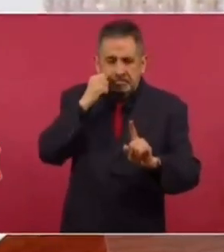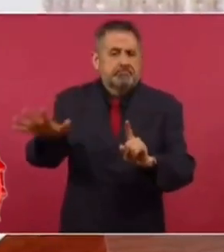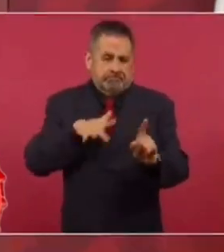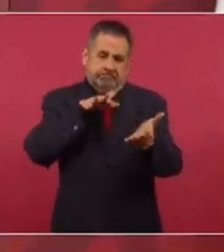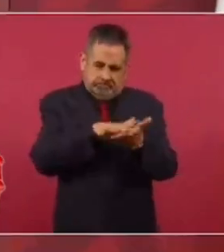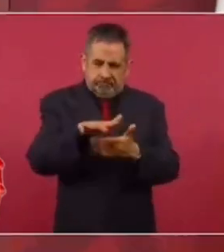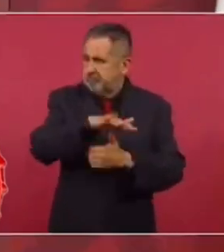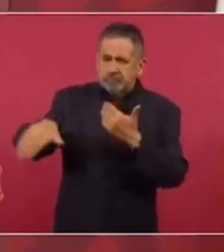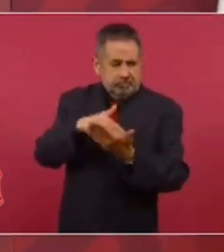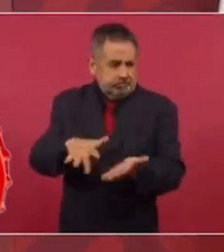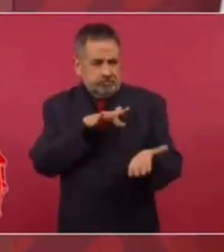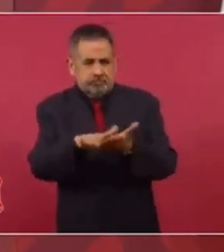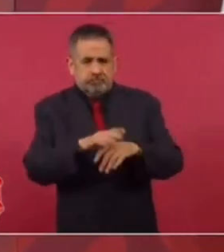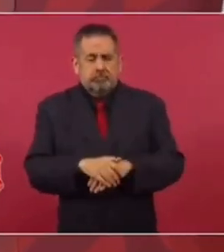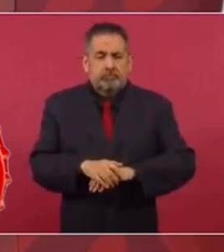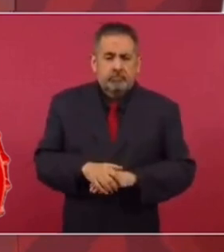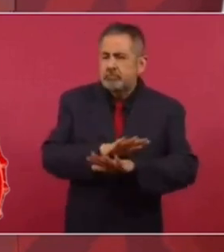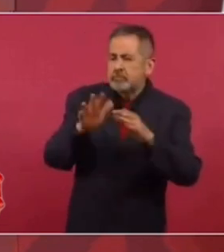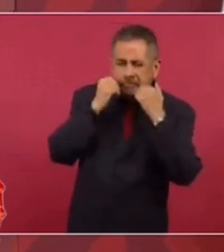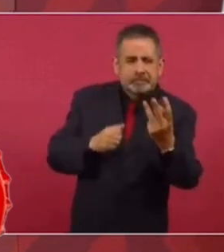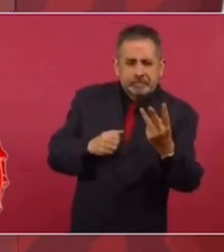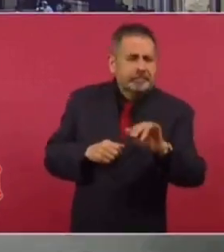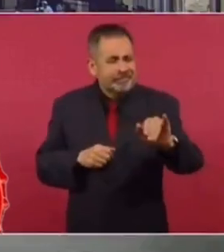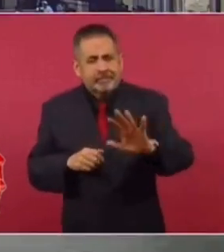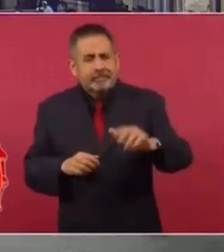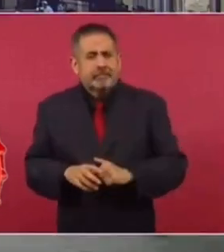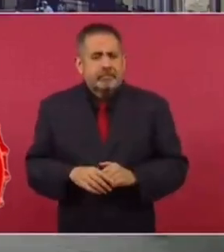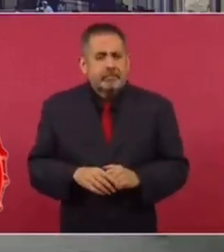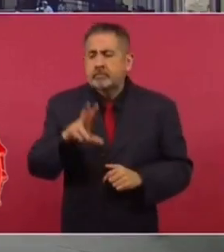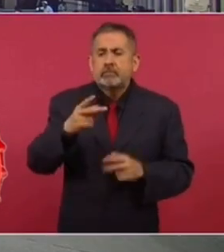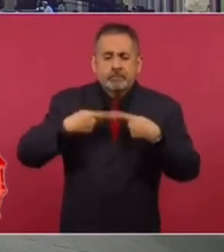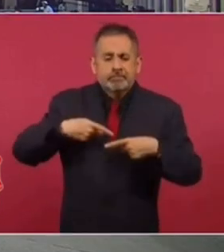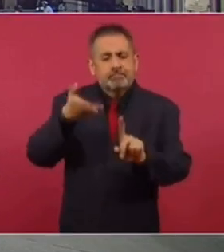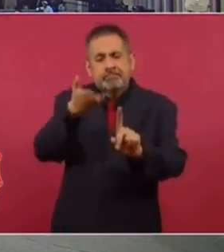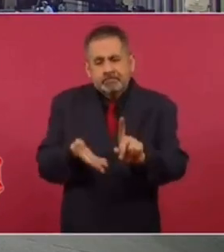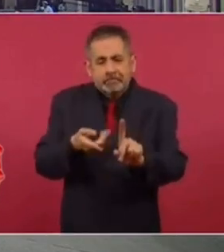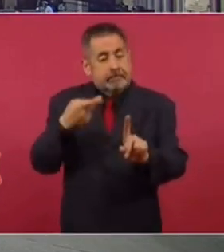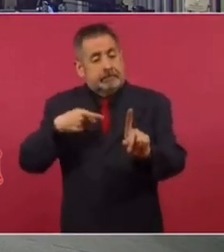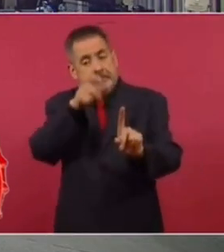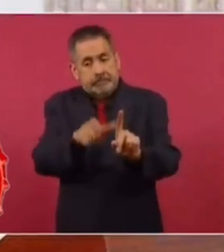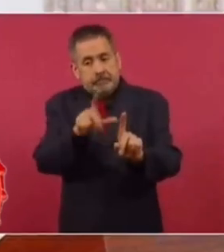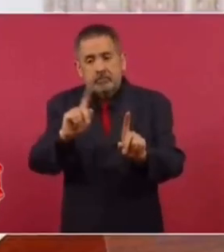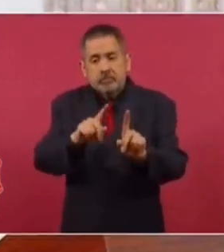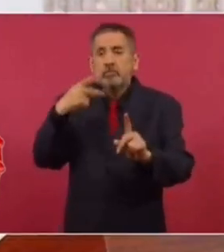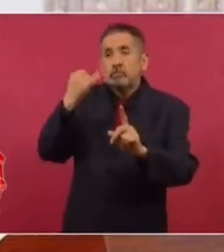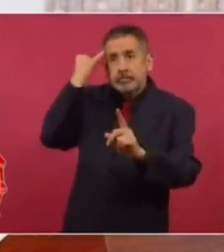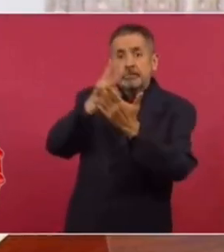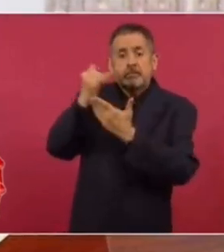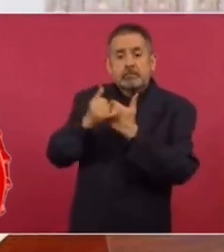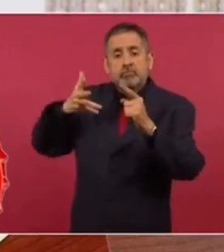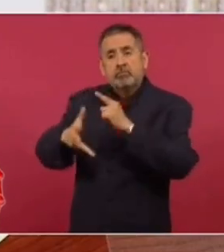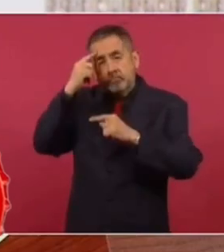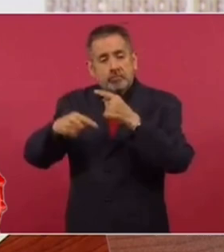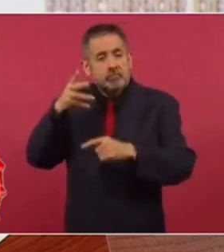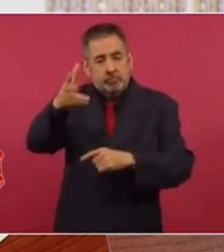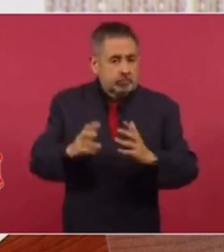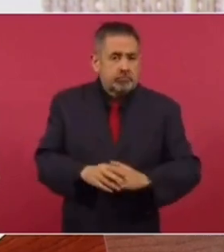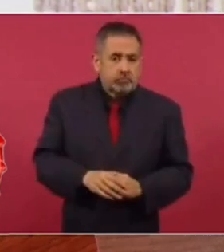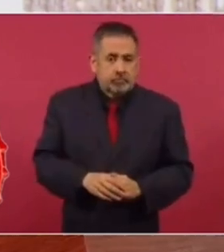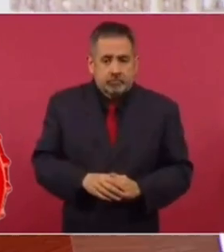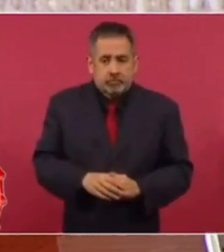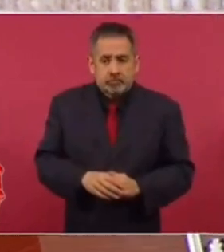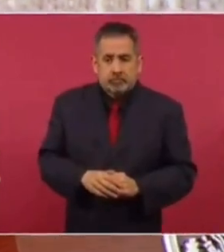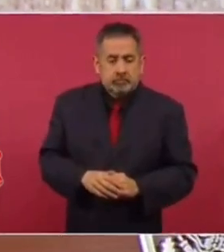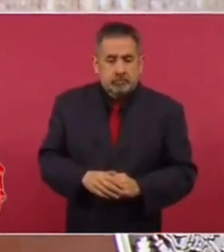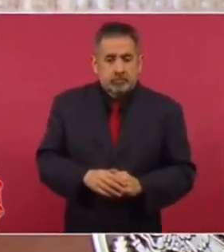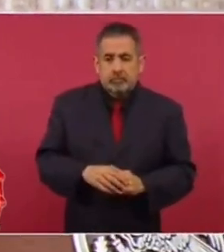apoyar. Cualquiera de los tres. Sí, porque no es la persona, no es el candidato, la candidata, es el proyecto. Quien apuesta